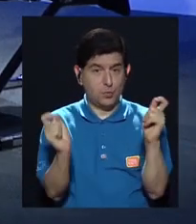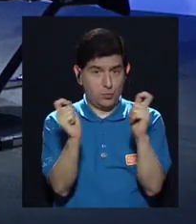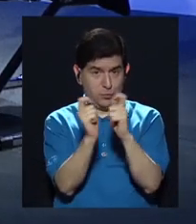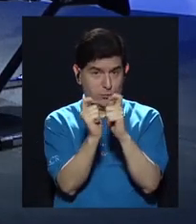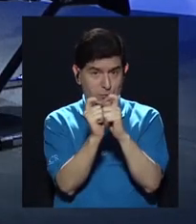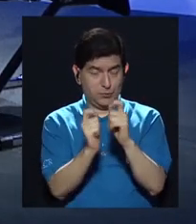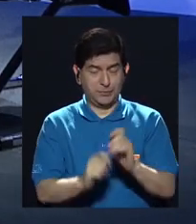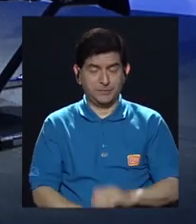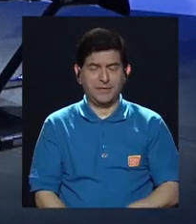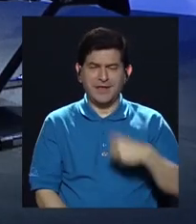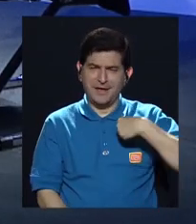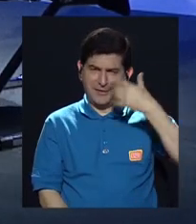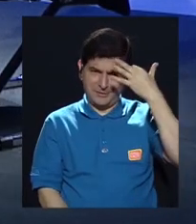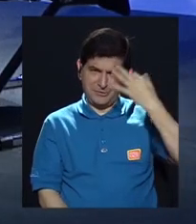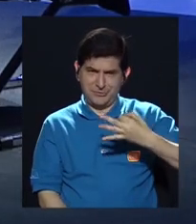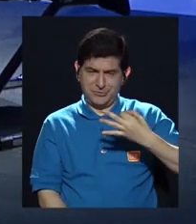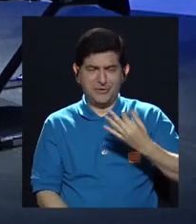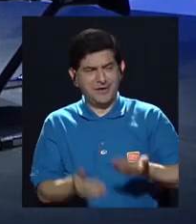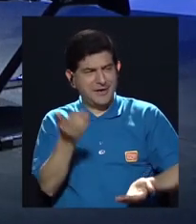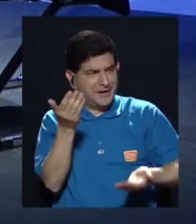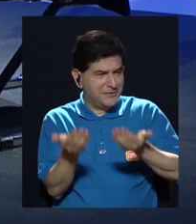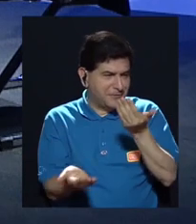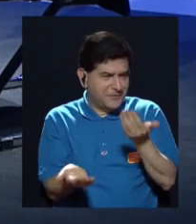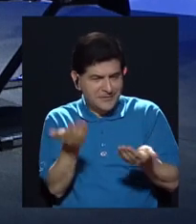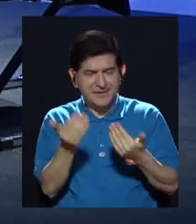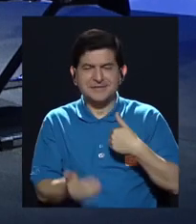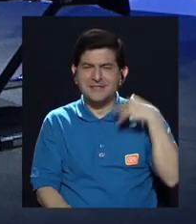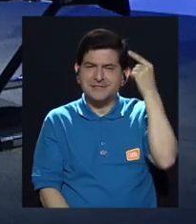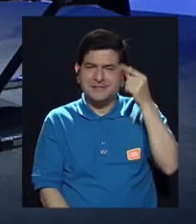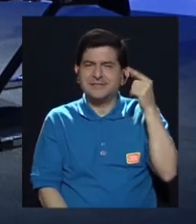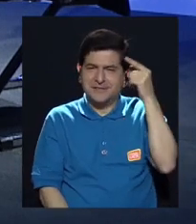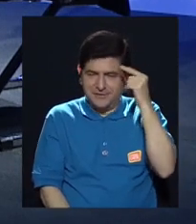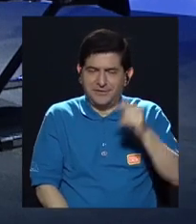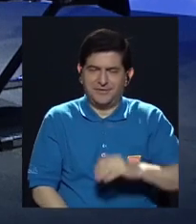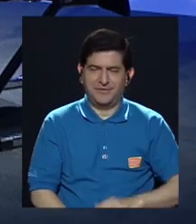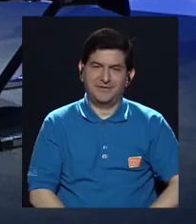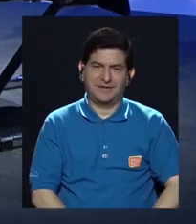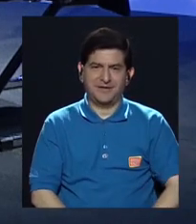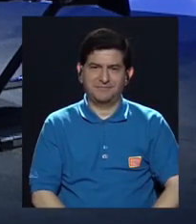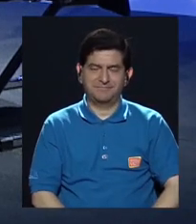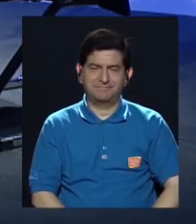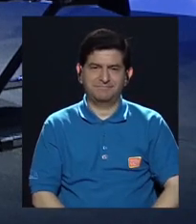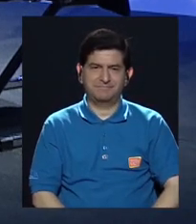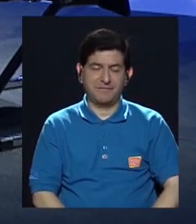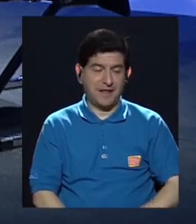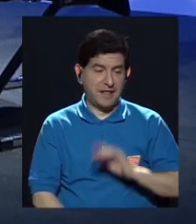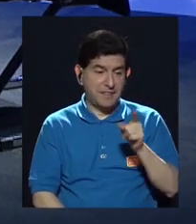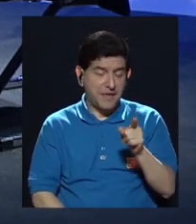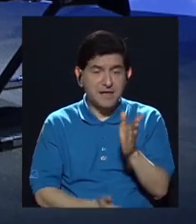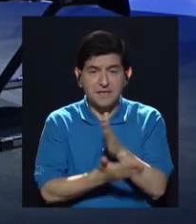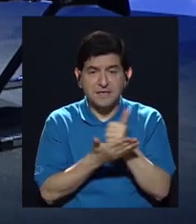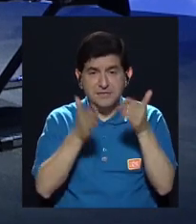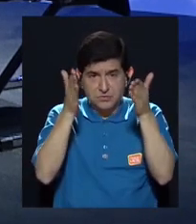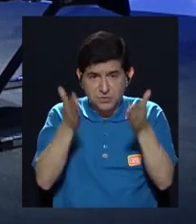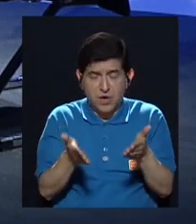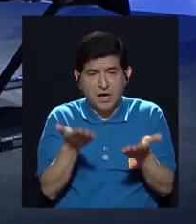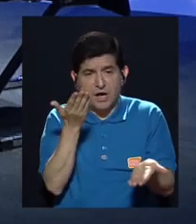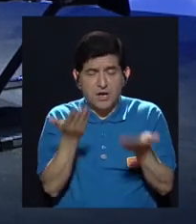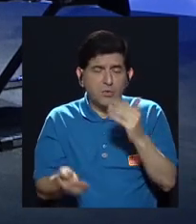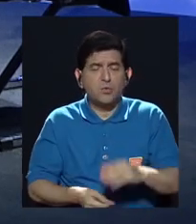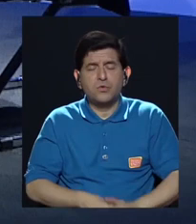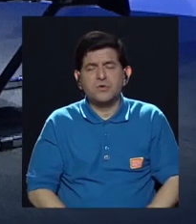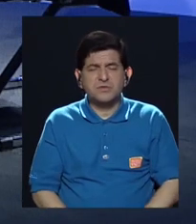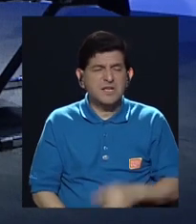punto que me parece que tiene sentido hacerlo, porque sobre esto algunos han dejado